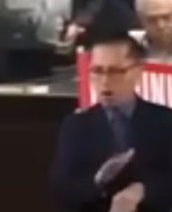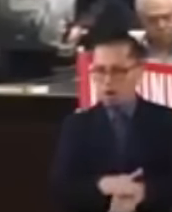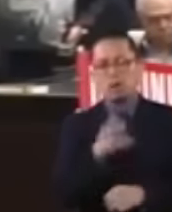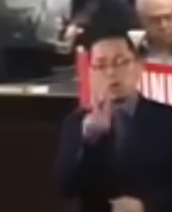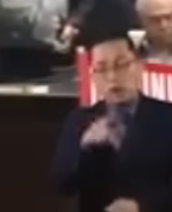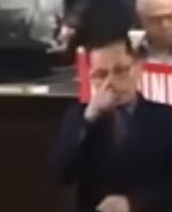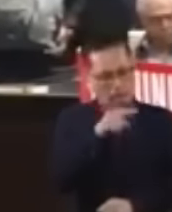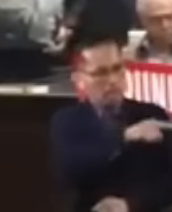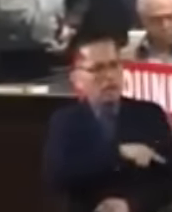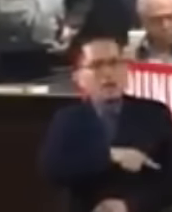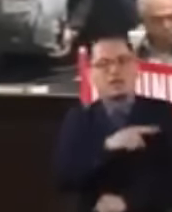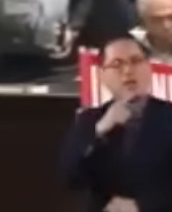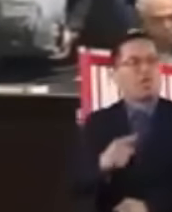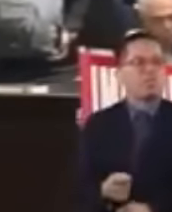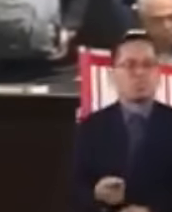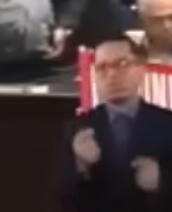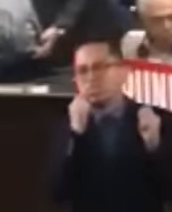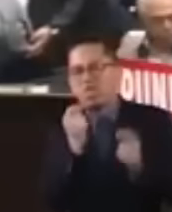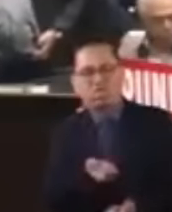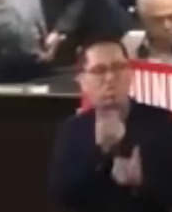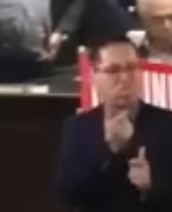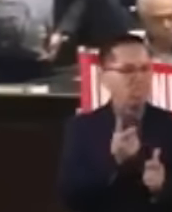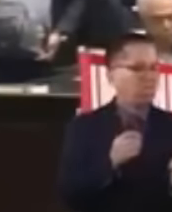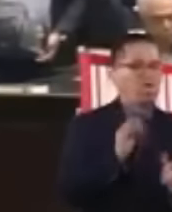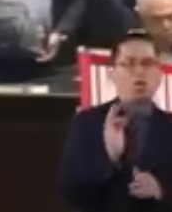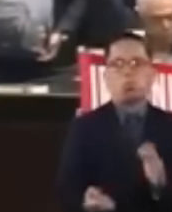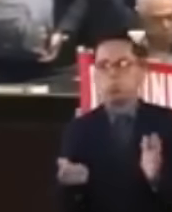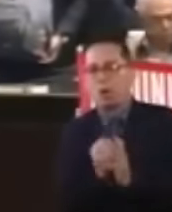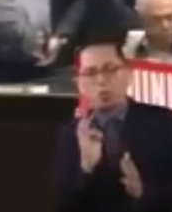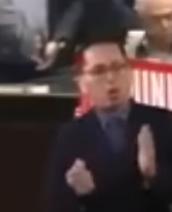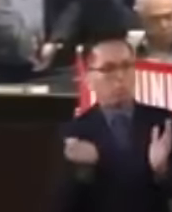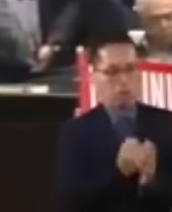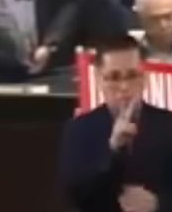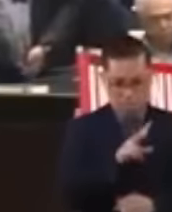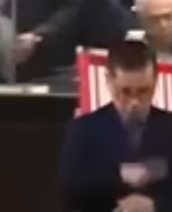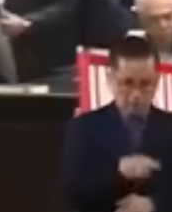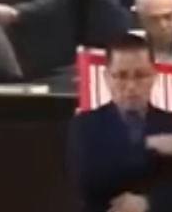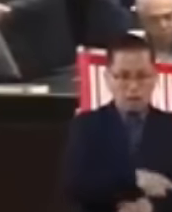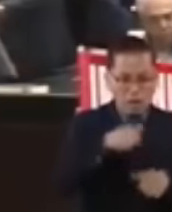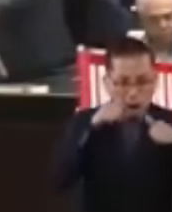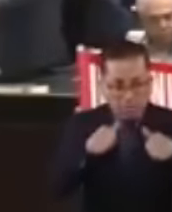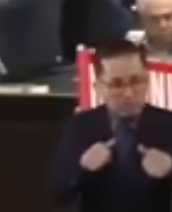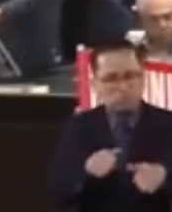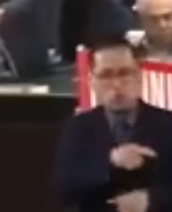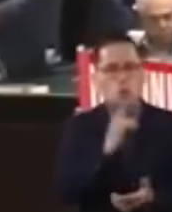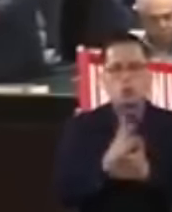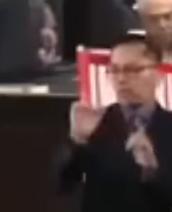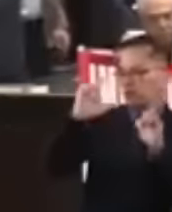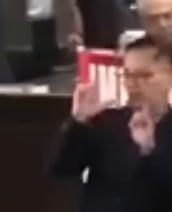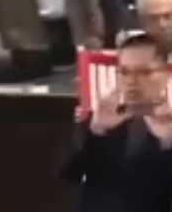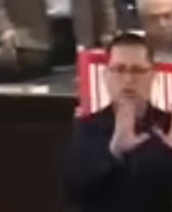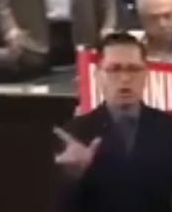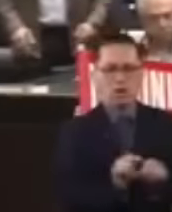entre abandono porque no están pendientes, están más atentos de la foto que poner atención al presupuesto, que aquí van a venir